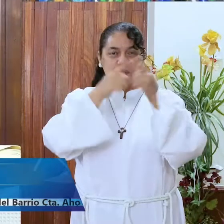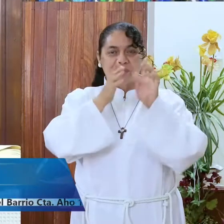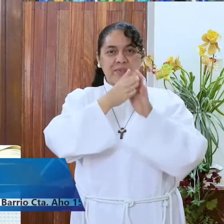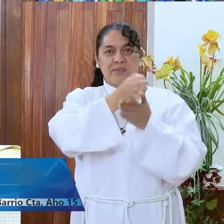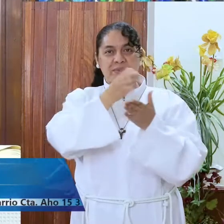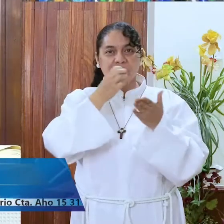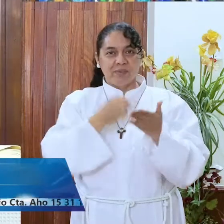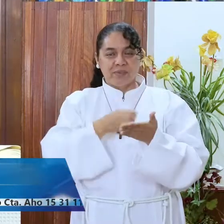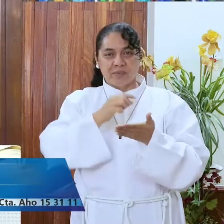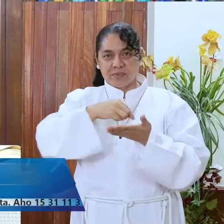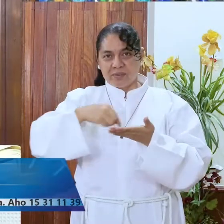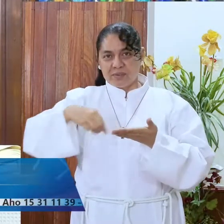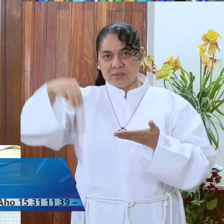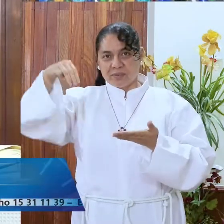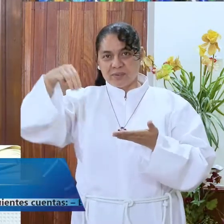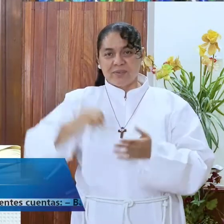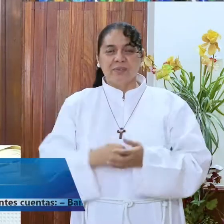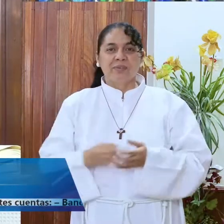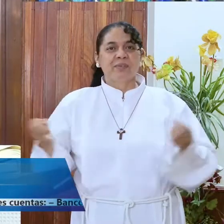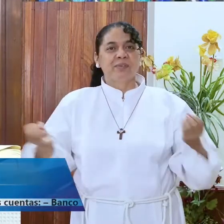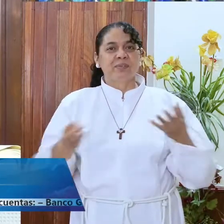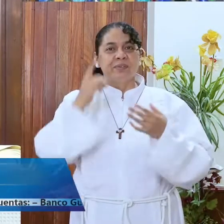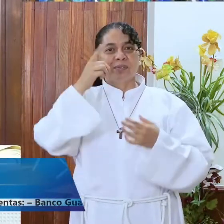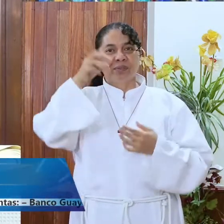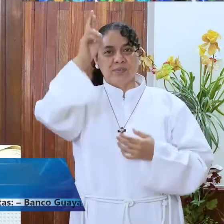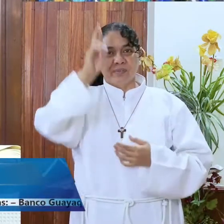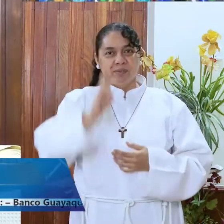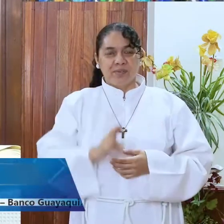marcos sr